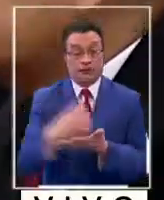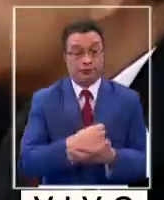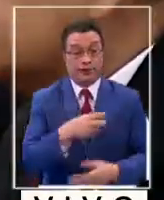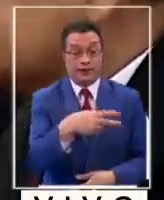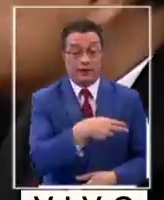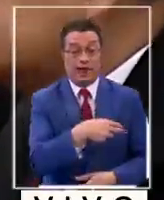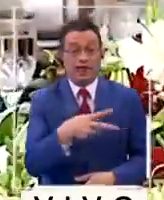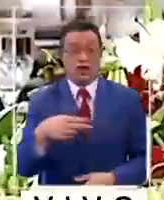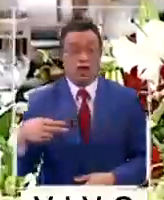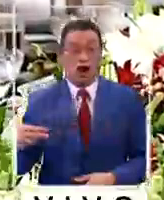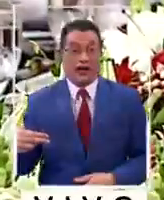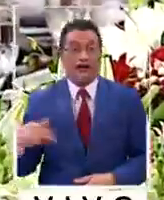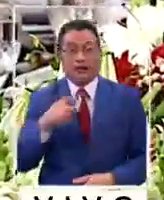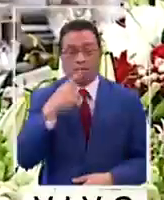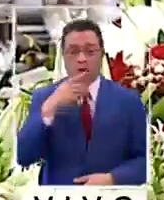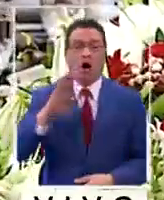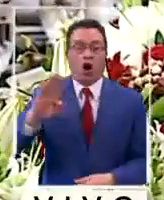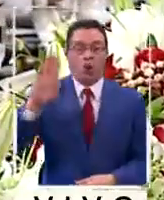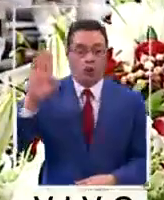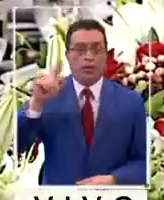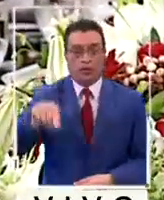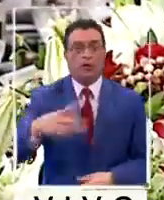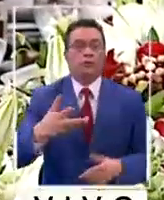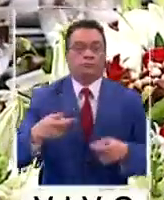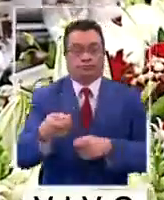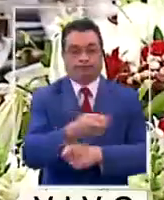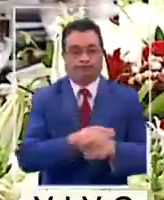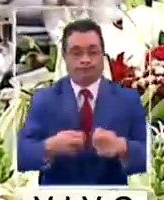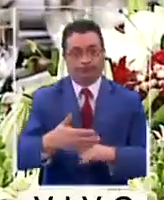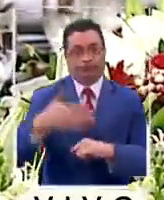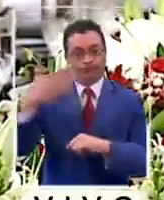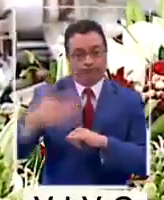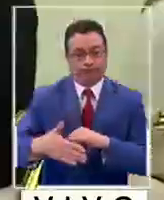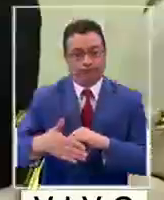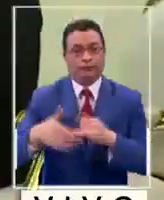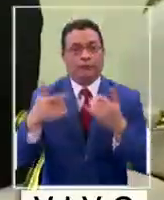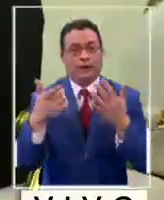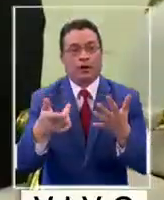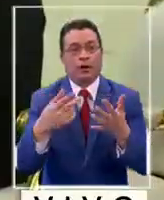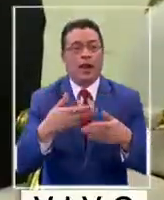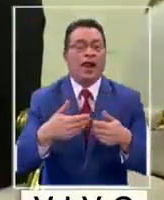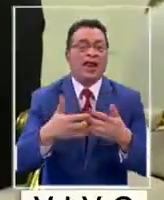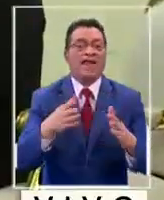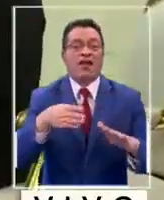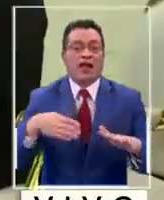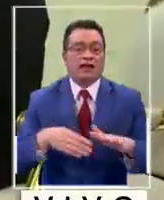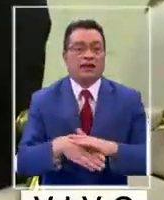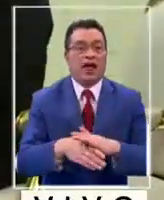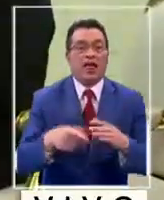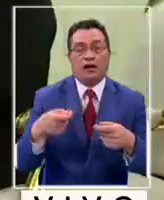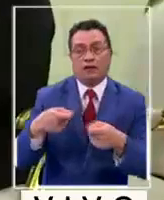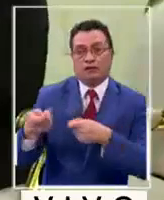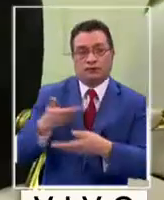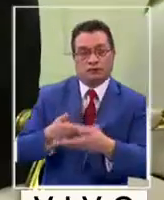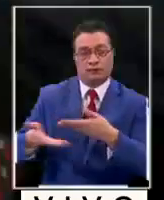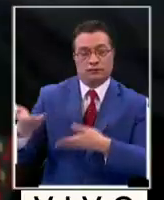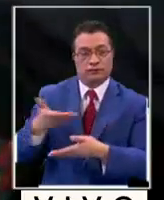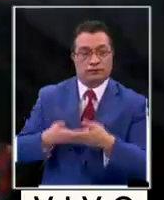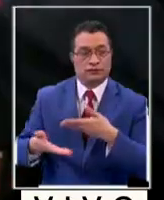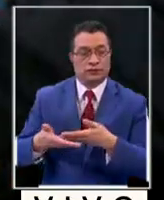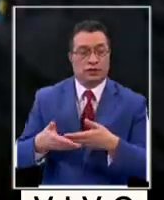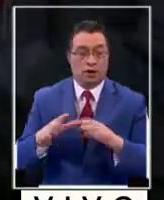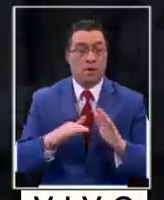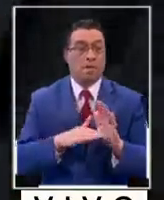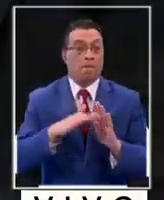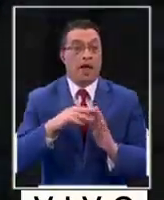se comprometiera a firmar un acuerdo para terminar la negociación de un tratado que permitiera la libre entrada de productos nacionales. Claro, con